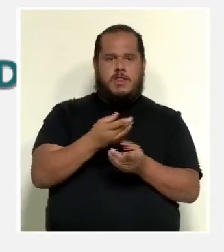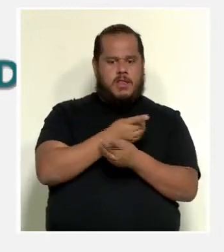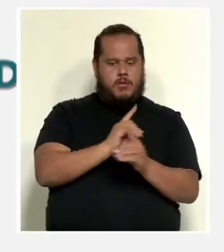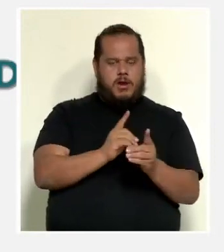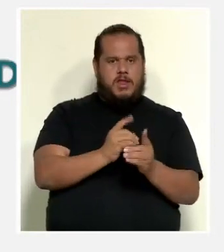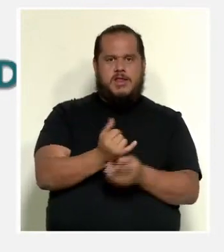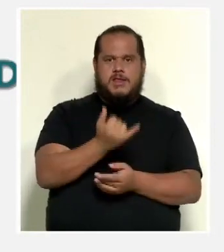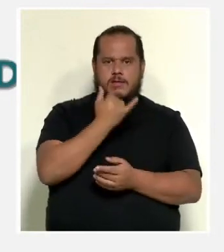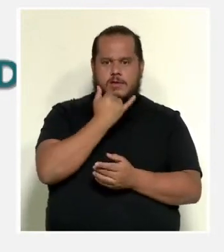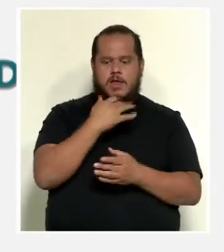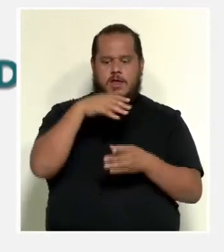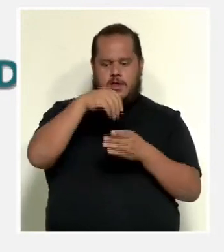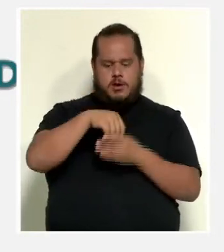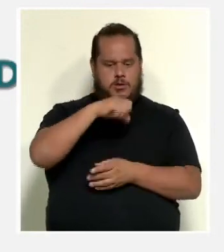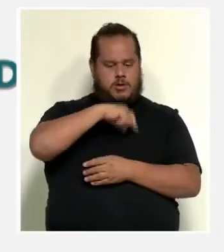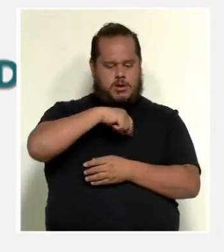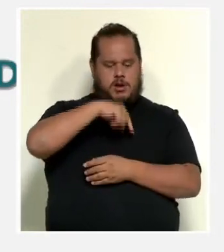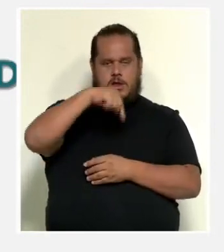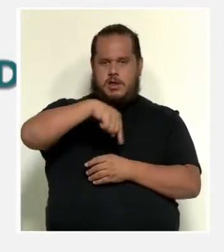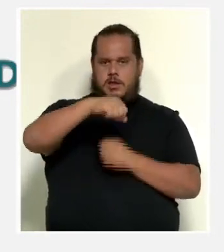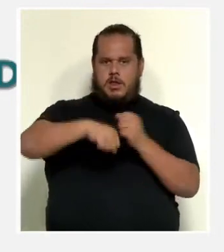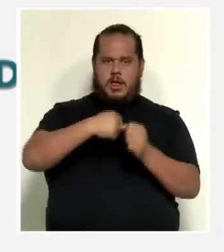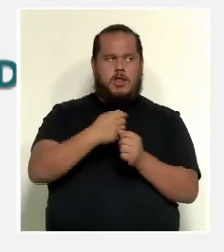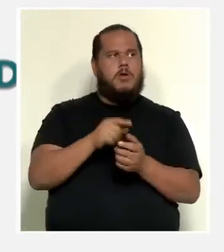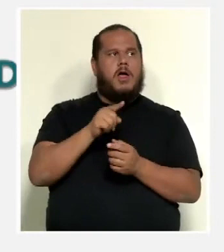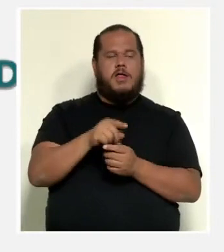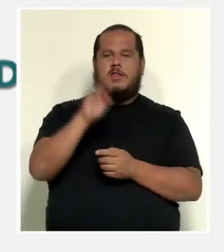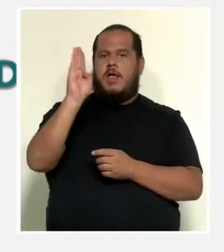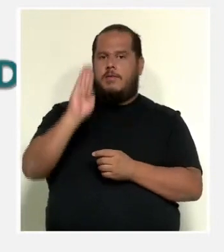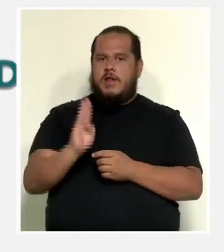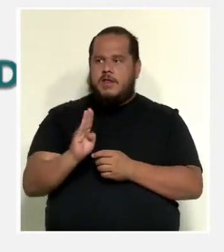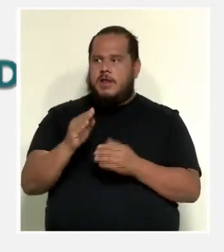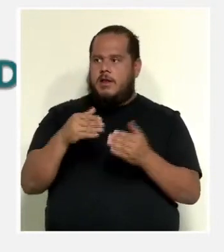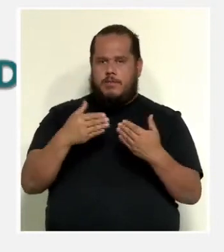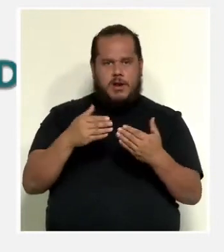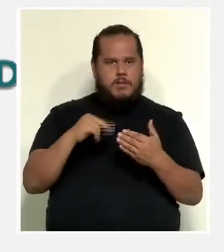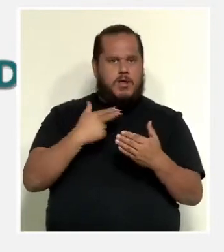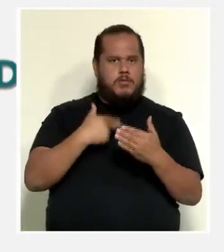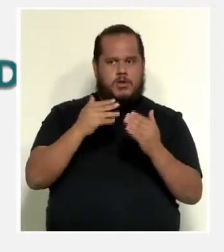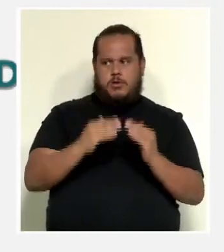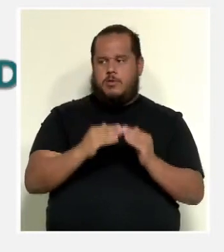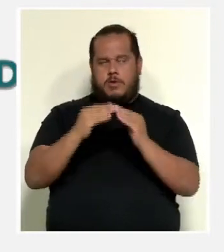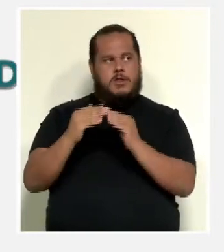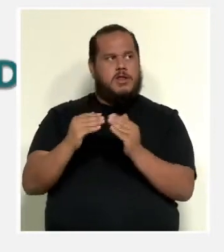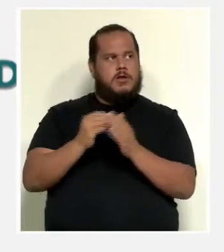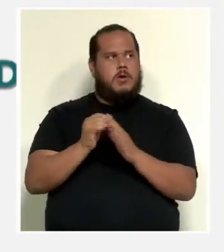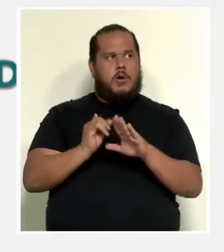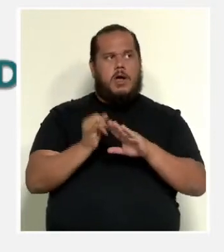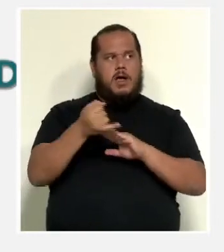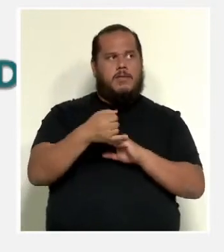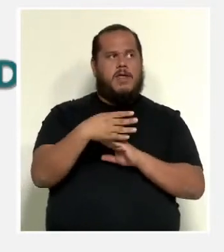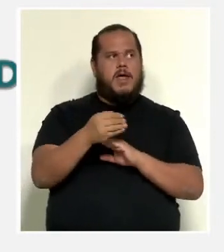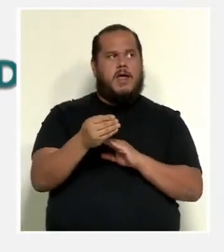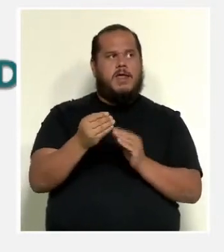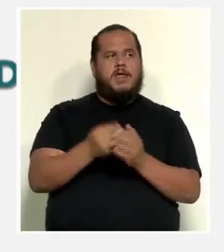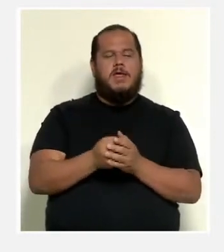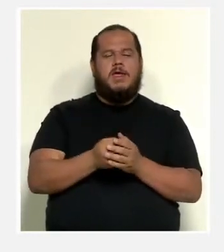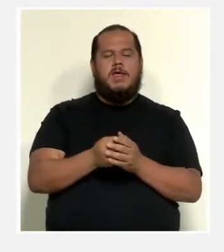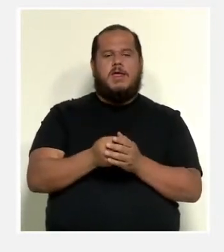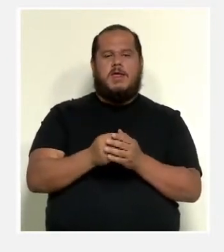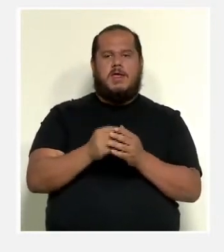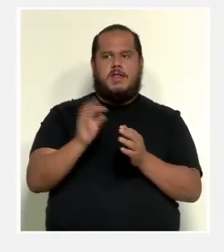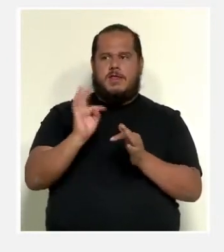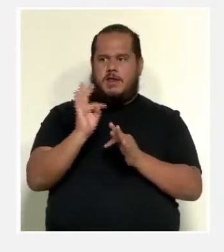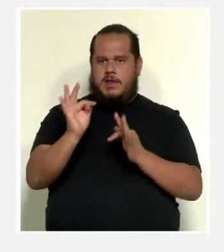donde ingresó Chile este año, ahí además están Brasil, Panamá, nuestro vecino, Jamaica y Trinidad y Tobago